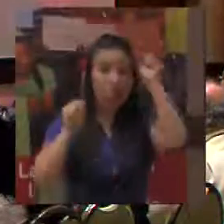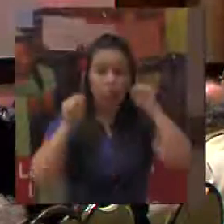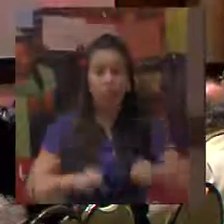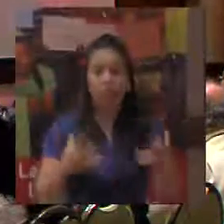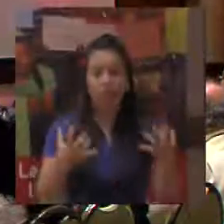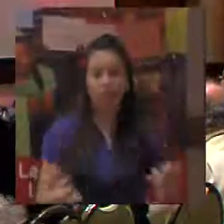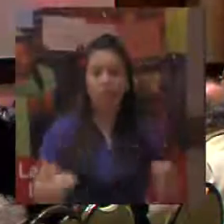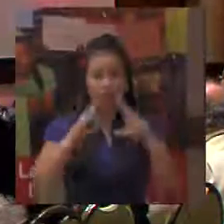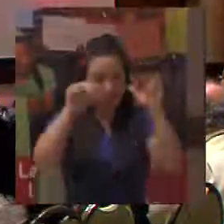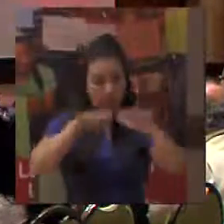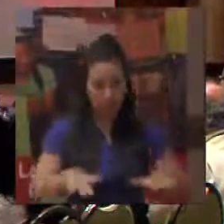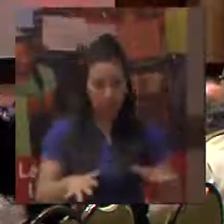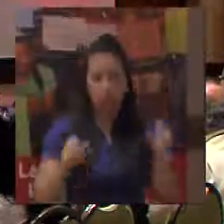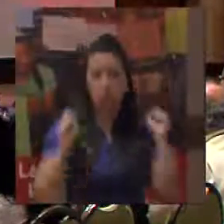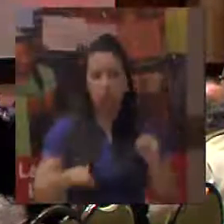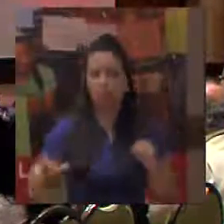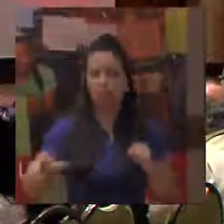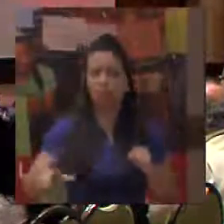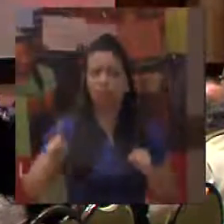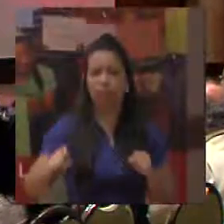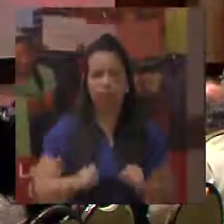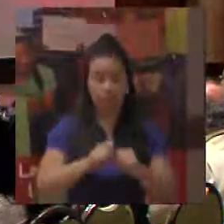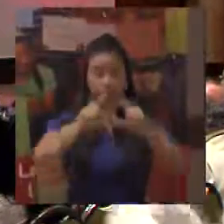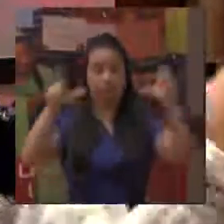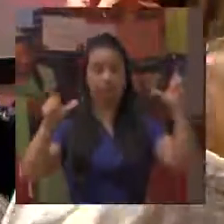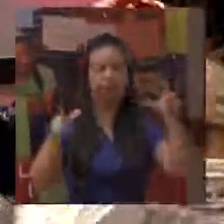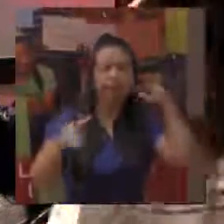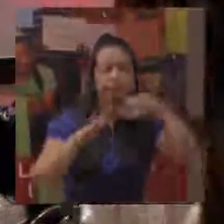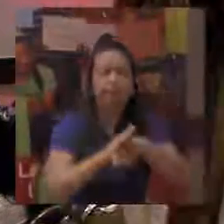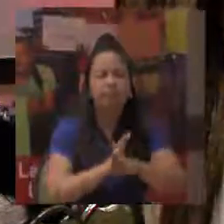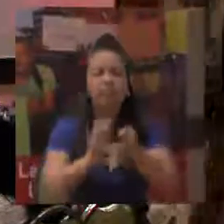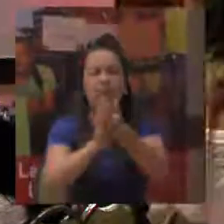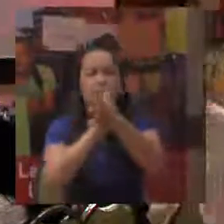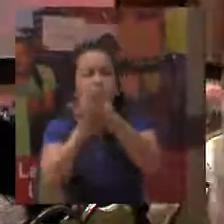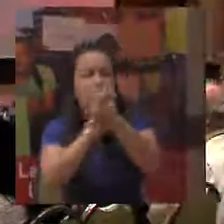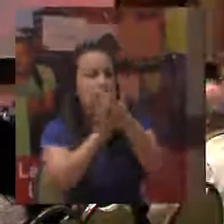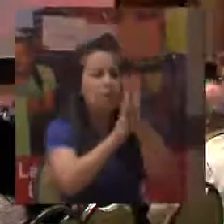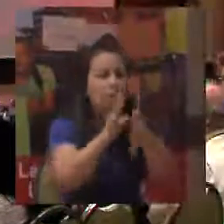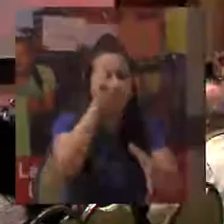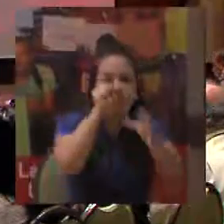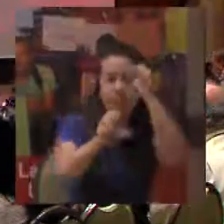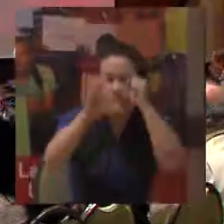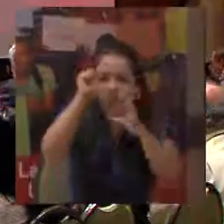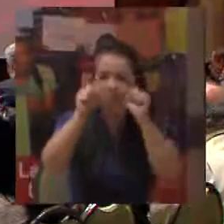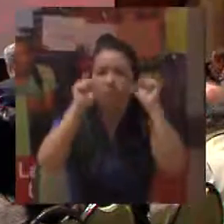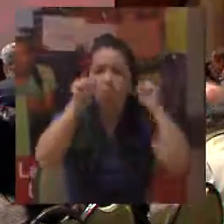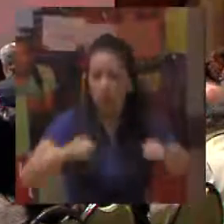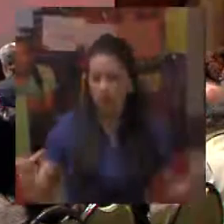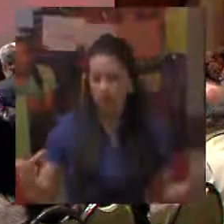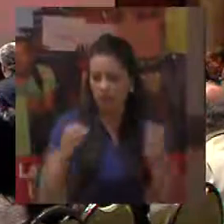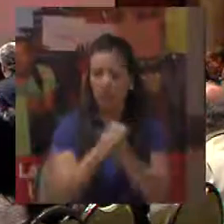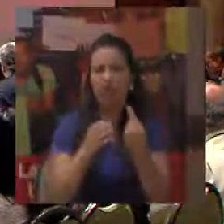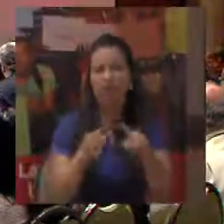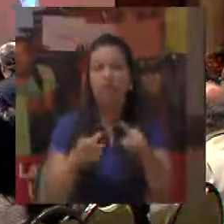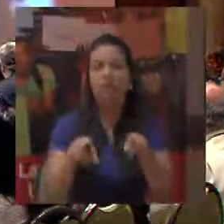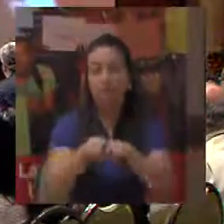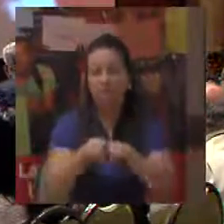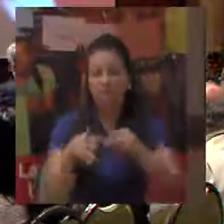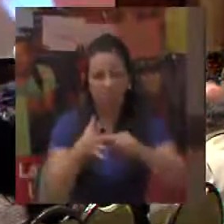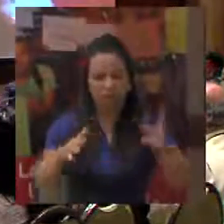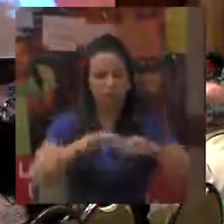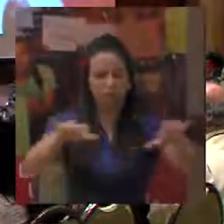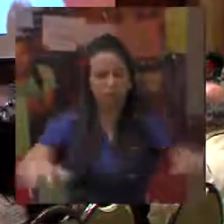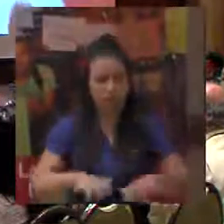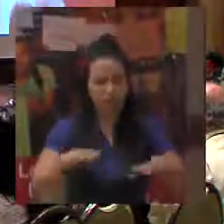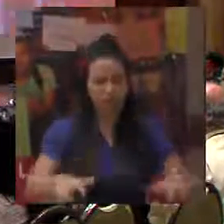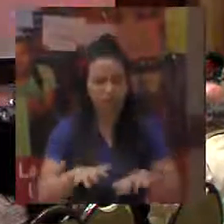plataforma fuerte para que cualquier ciudadano pueda entrar a la página y conocer qué es lo que pasa con la reintegración de una manera técnica. Estamos consolidando un